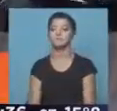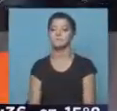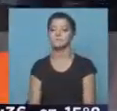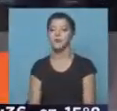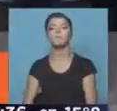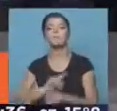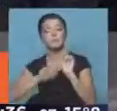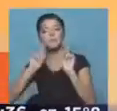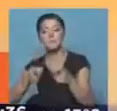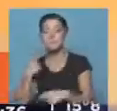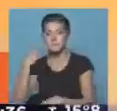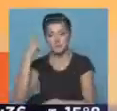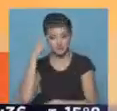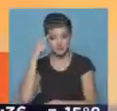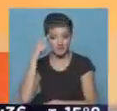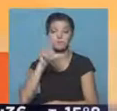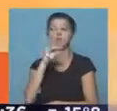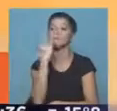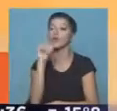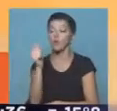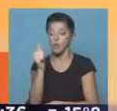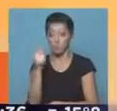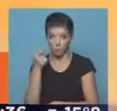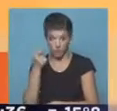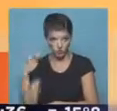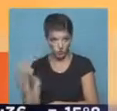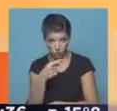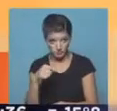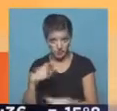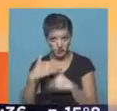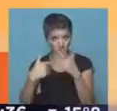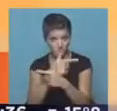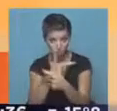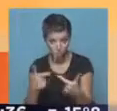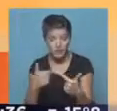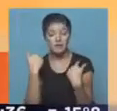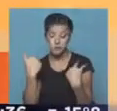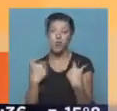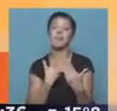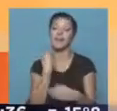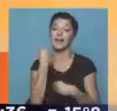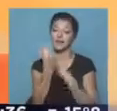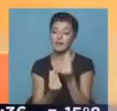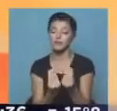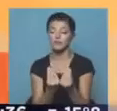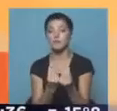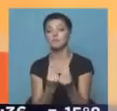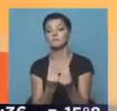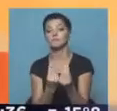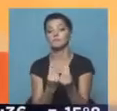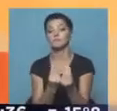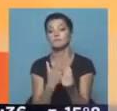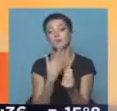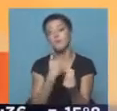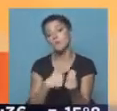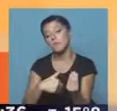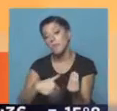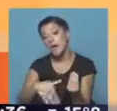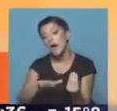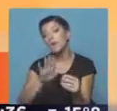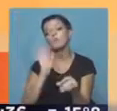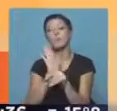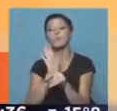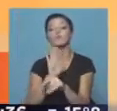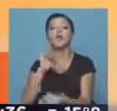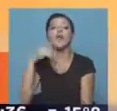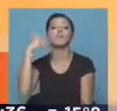Lula, si no avanza el proceso judicial en su contra y tiene posibilidad de ser candidato, terminará siendo algo así como